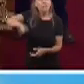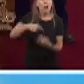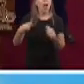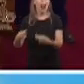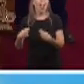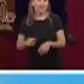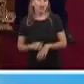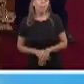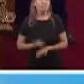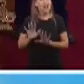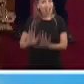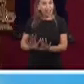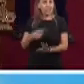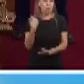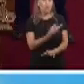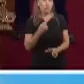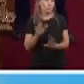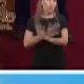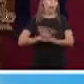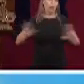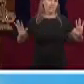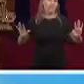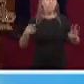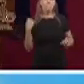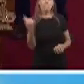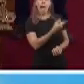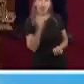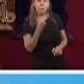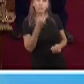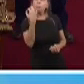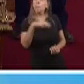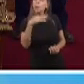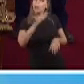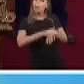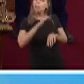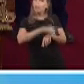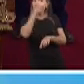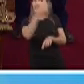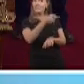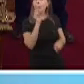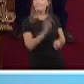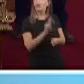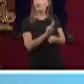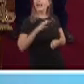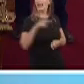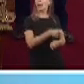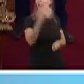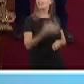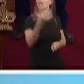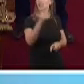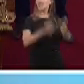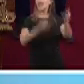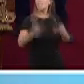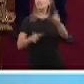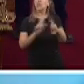permite algún tipo de cambio de una política que está basada en un ajuste que hasta el propio Fondo